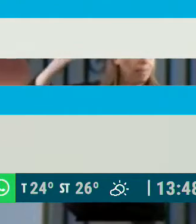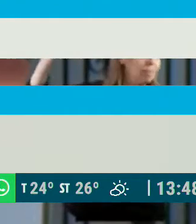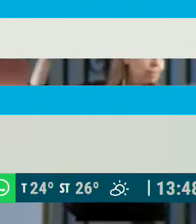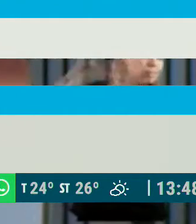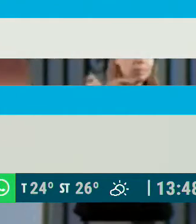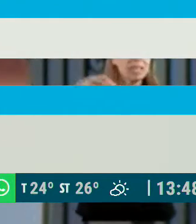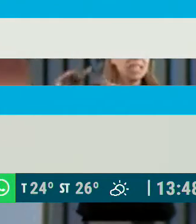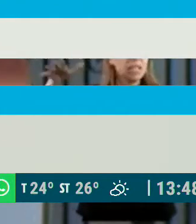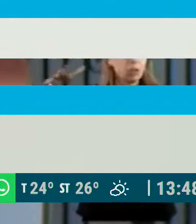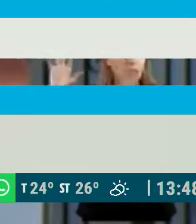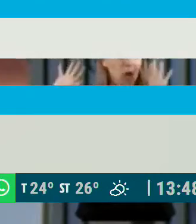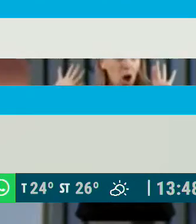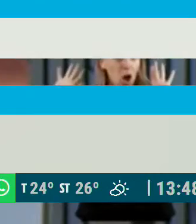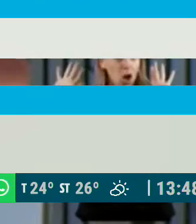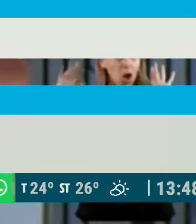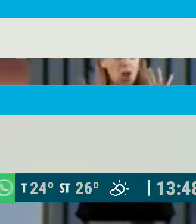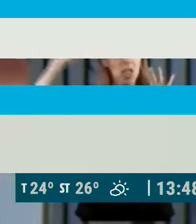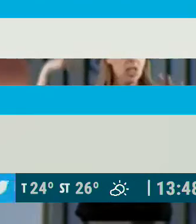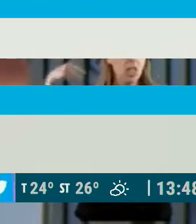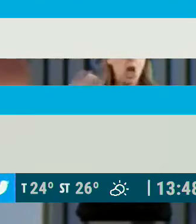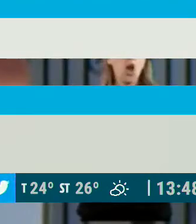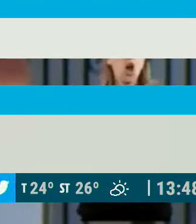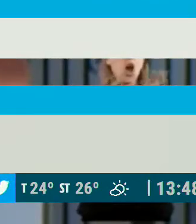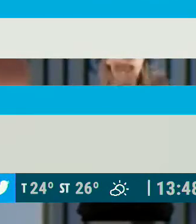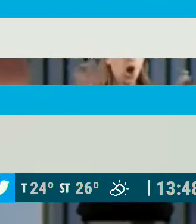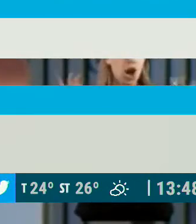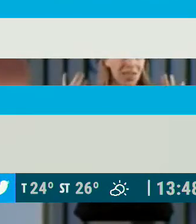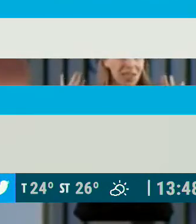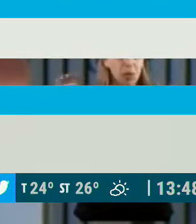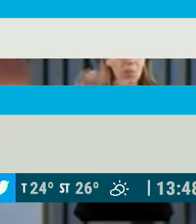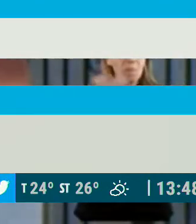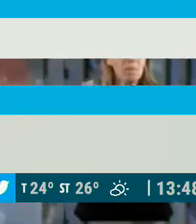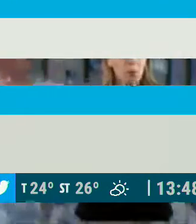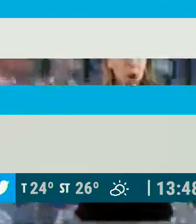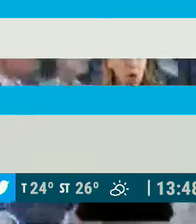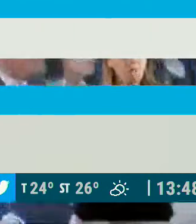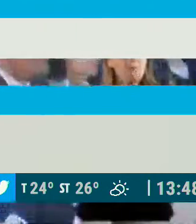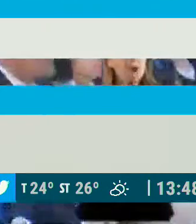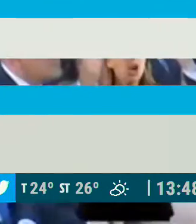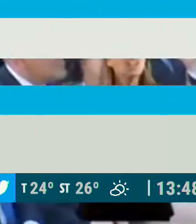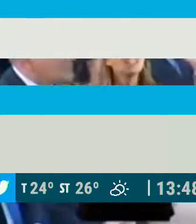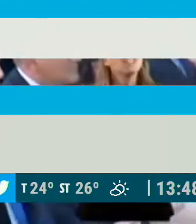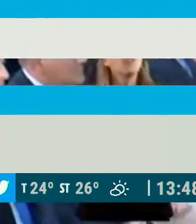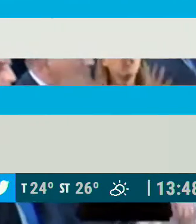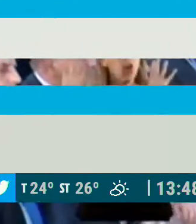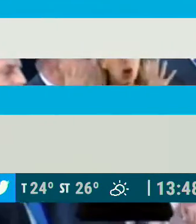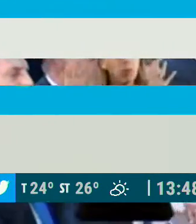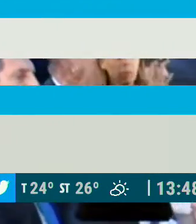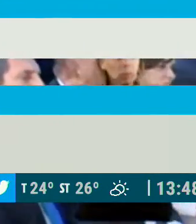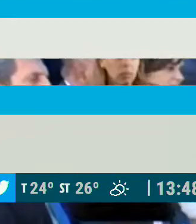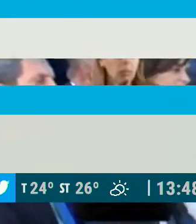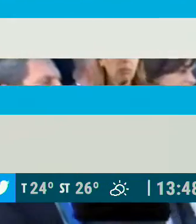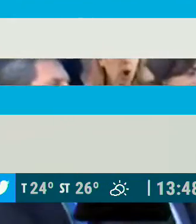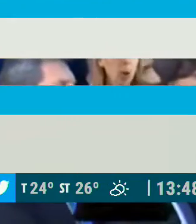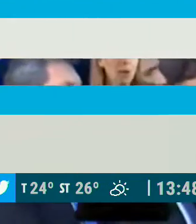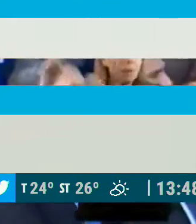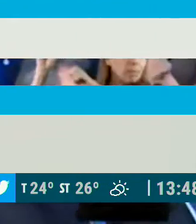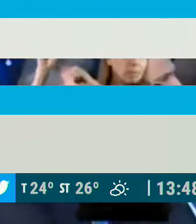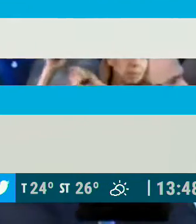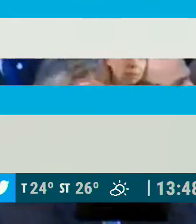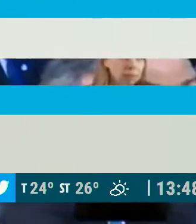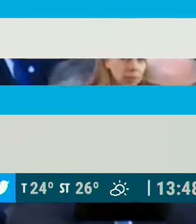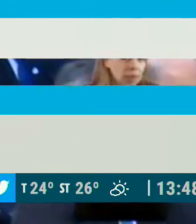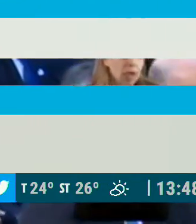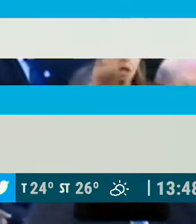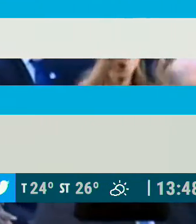que sucedía a la pandemia global e introdujo y agravó distintos problemas que repercuten en el conjunto